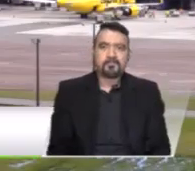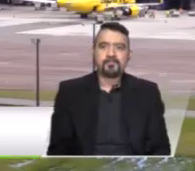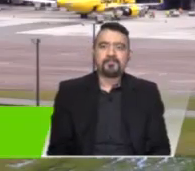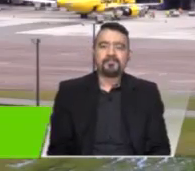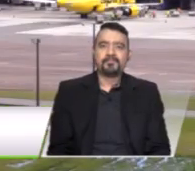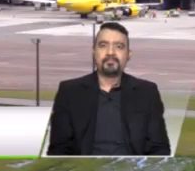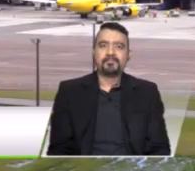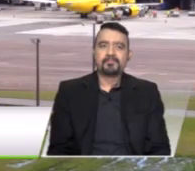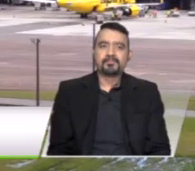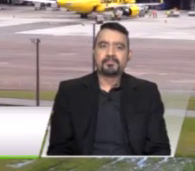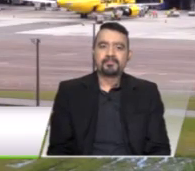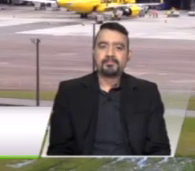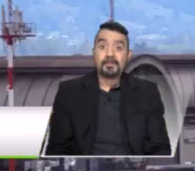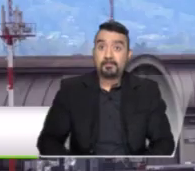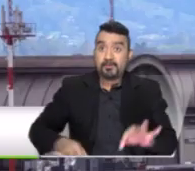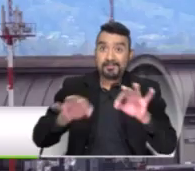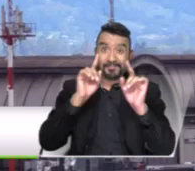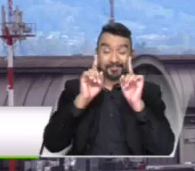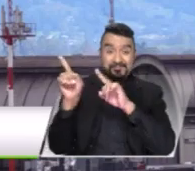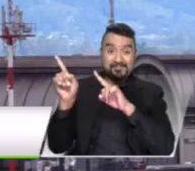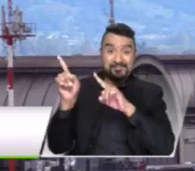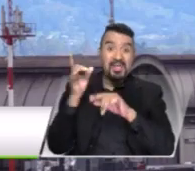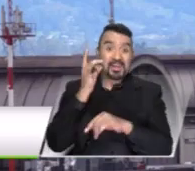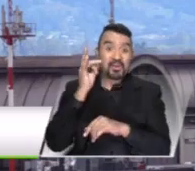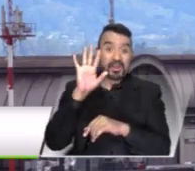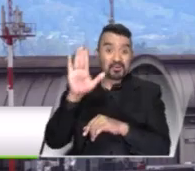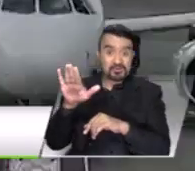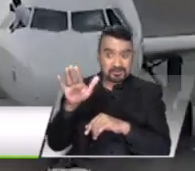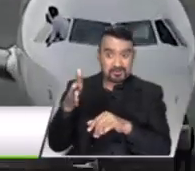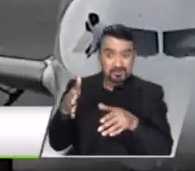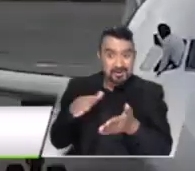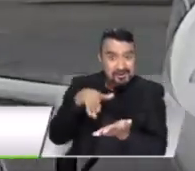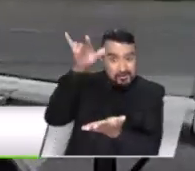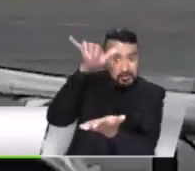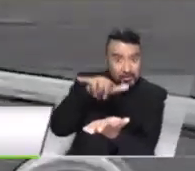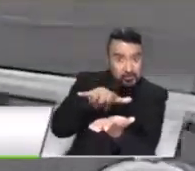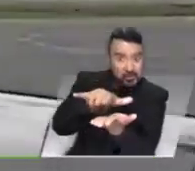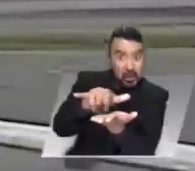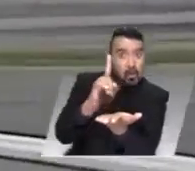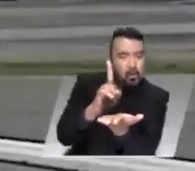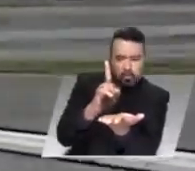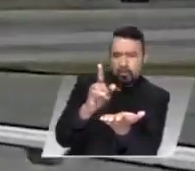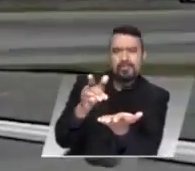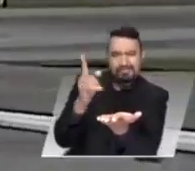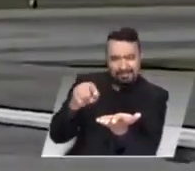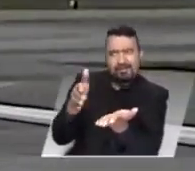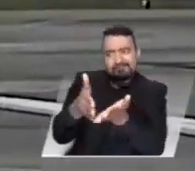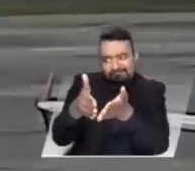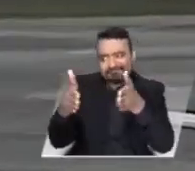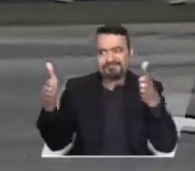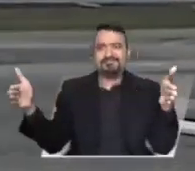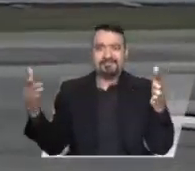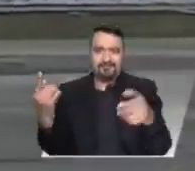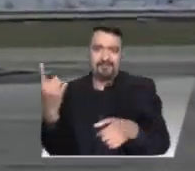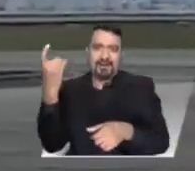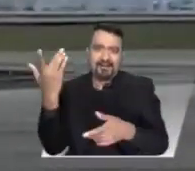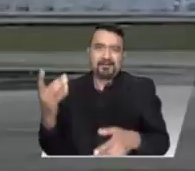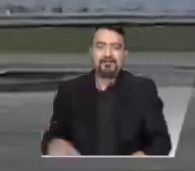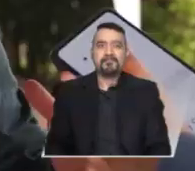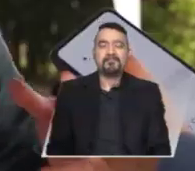La urgencia en ampliar el aeropuerto José María Córdoba de Río Negro viene desde mucho antes de la emergencia.